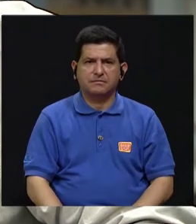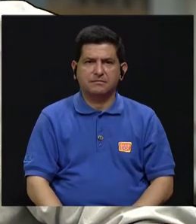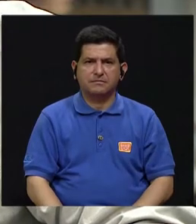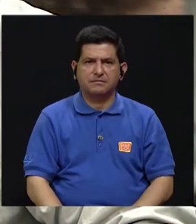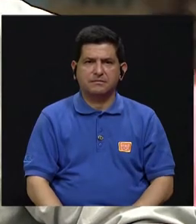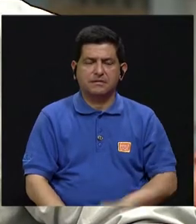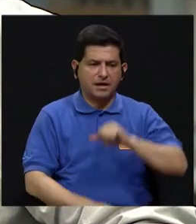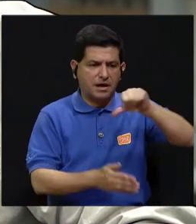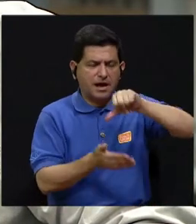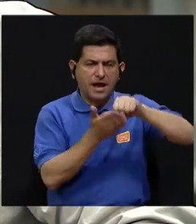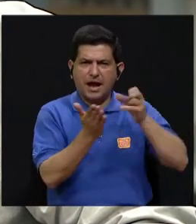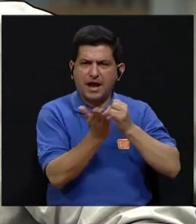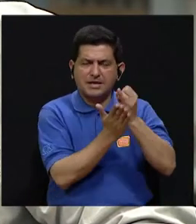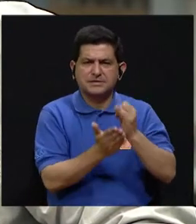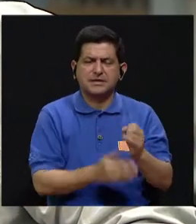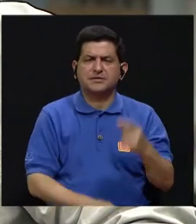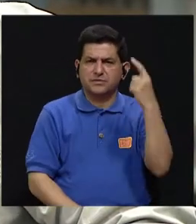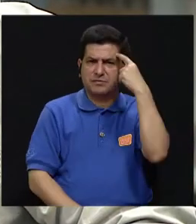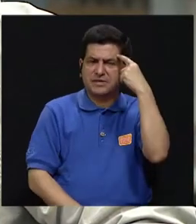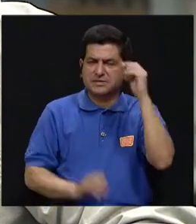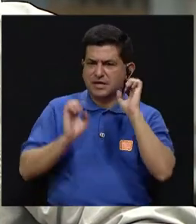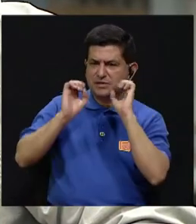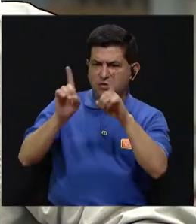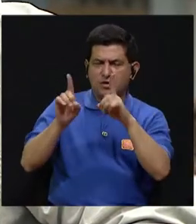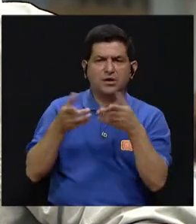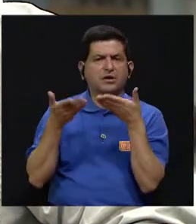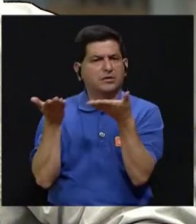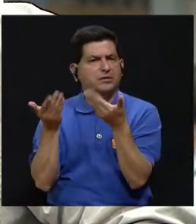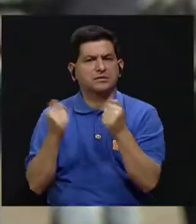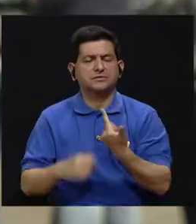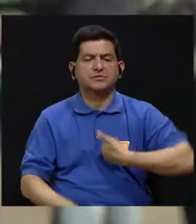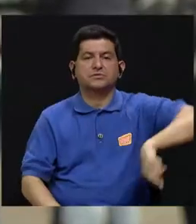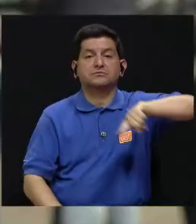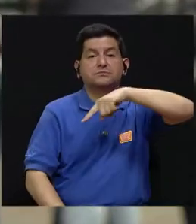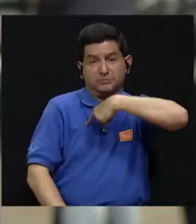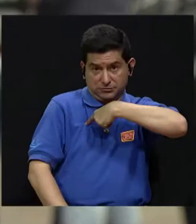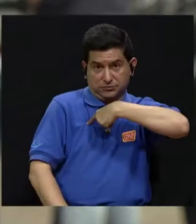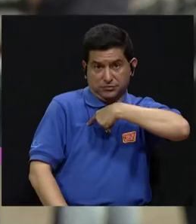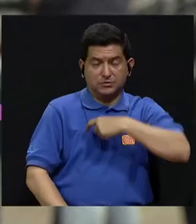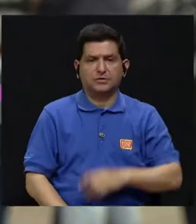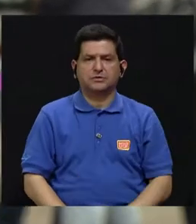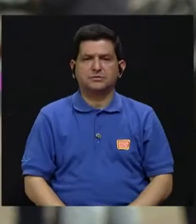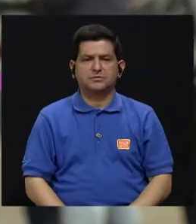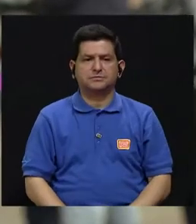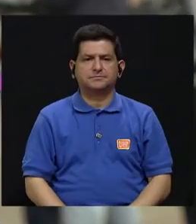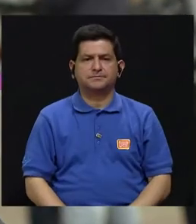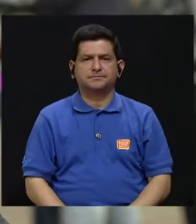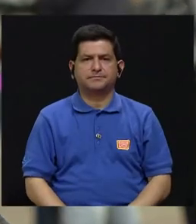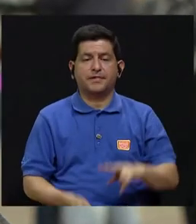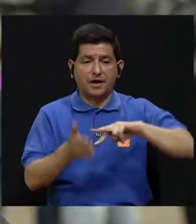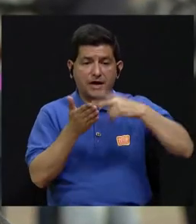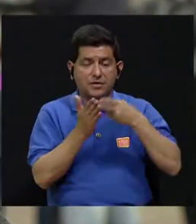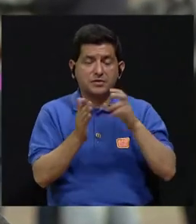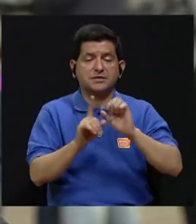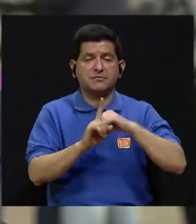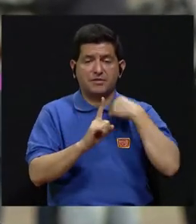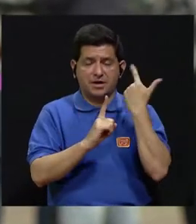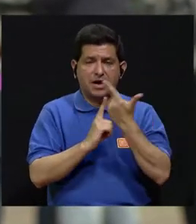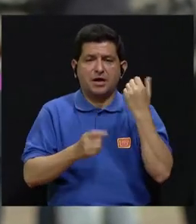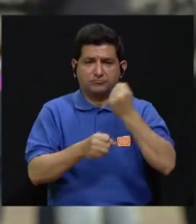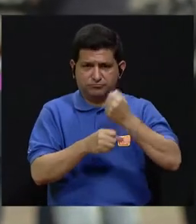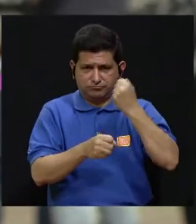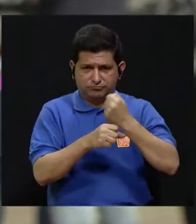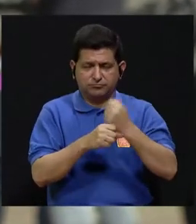este centro de investigación en la parte educativa? Bueno, nosotros dentro de la parte